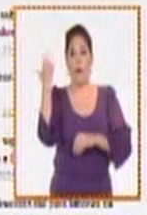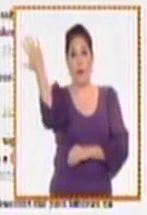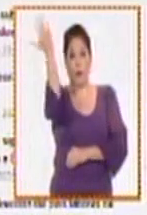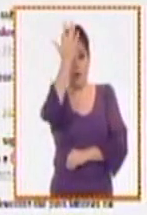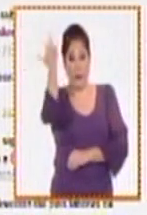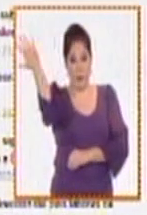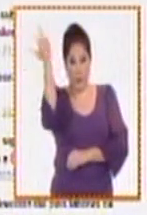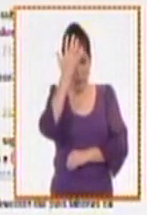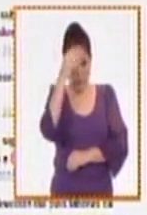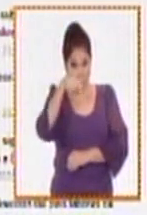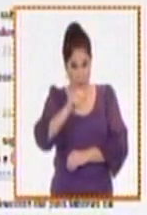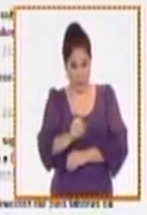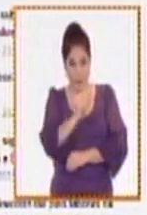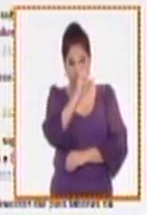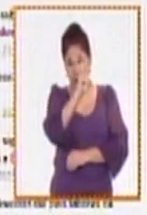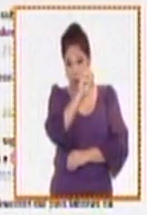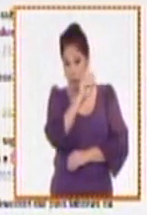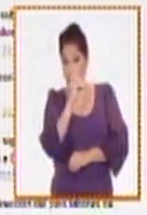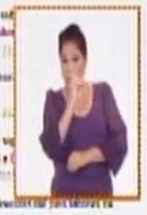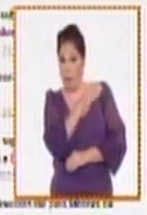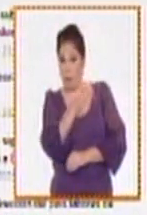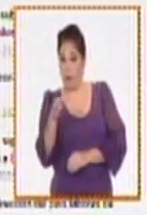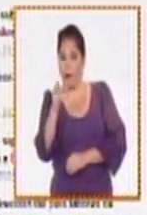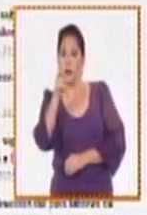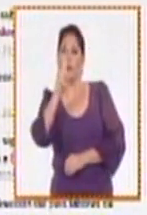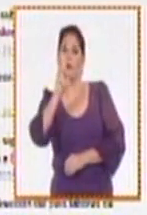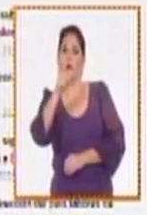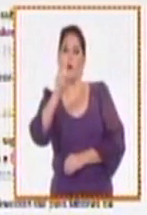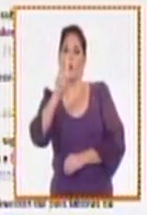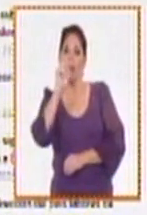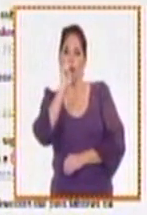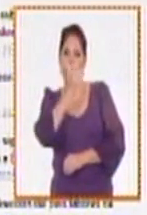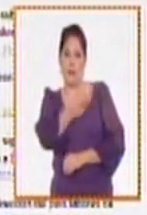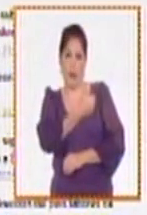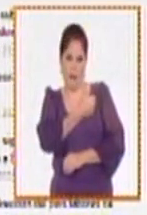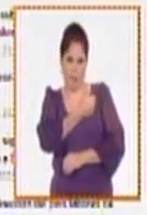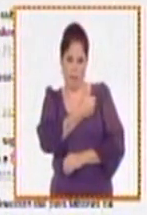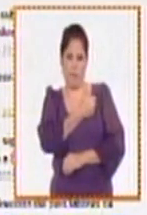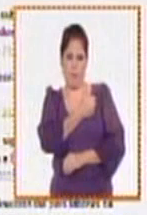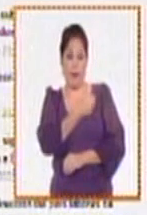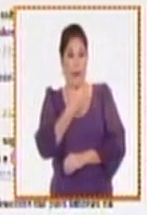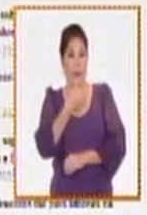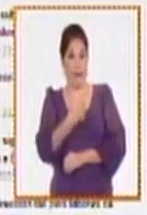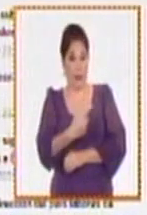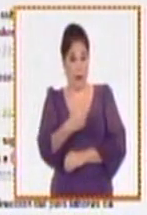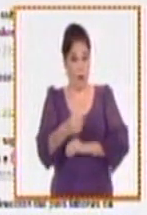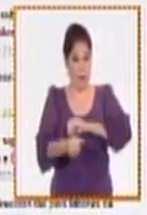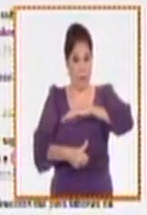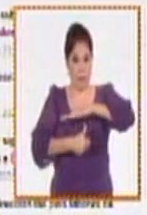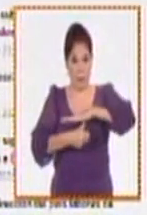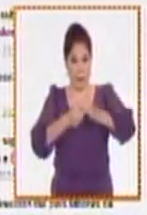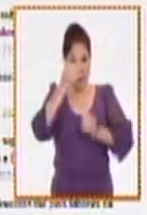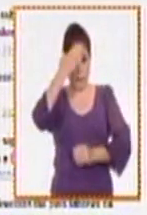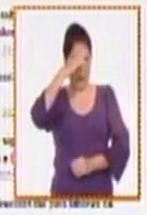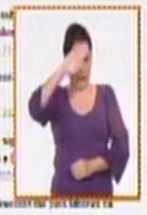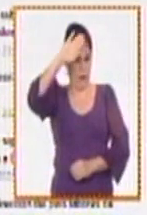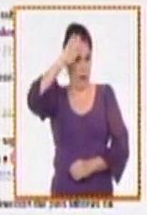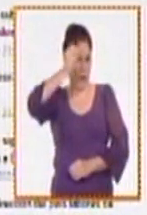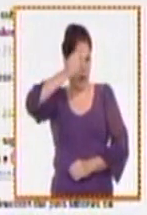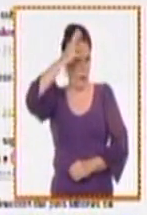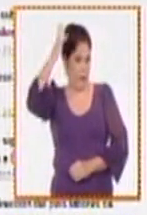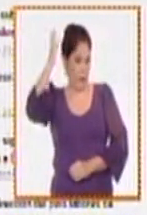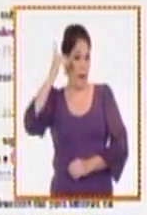que sesionará del 30 de noviembre al 12 de diciembre. Como anunció el presidente en su cuenta oficial en la red social